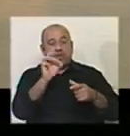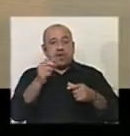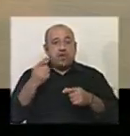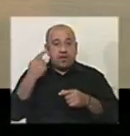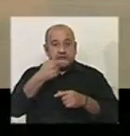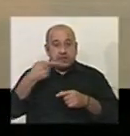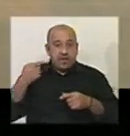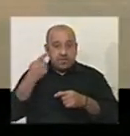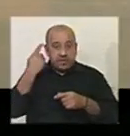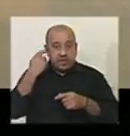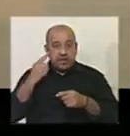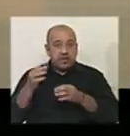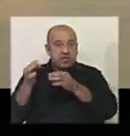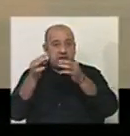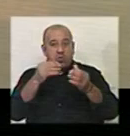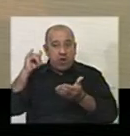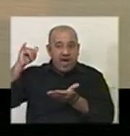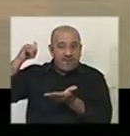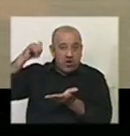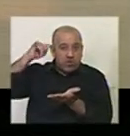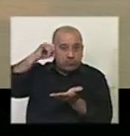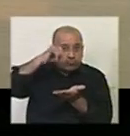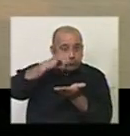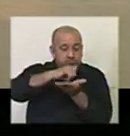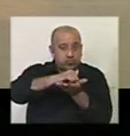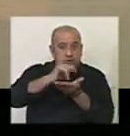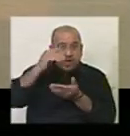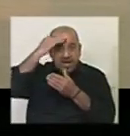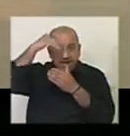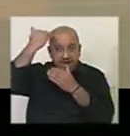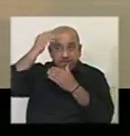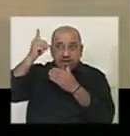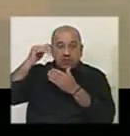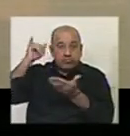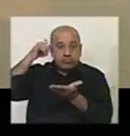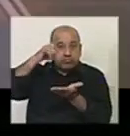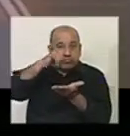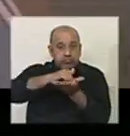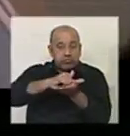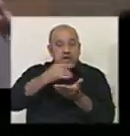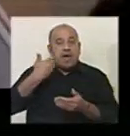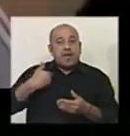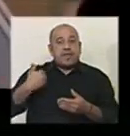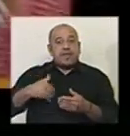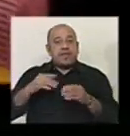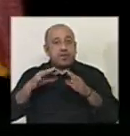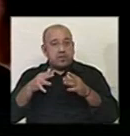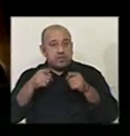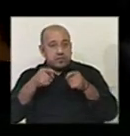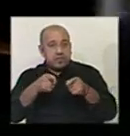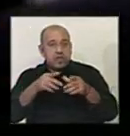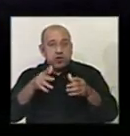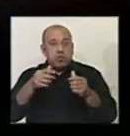Boeing 777 de la aerolínea estatal saudita Saudia aterrizó en el país presuntamente con miembros